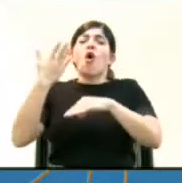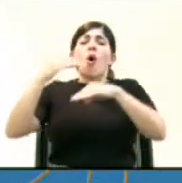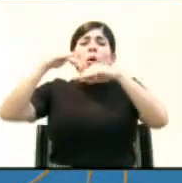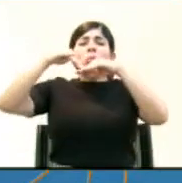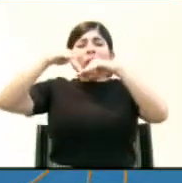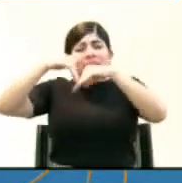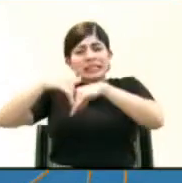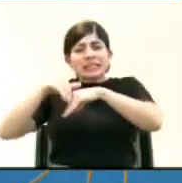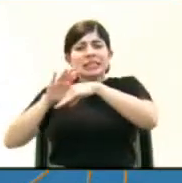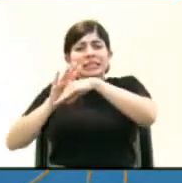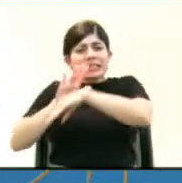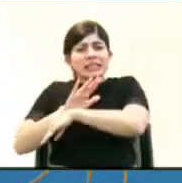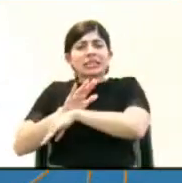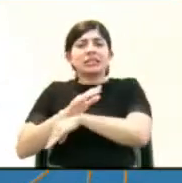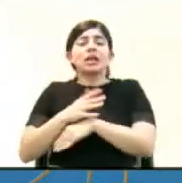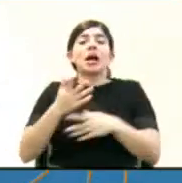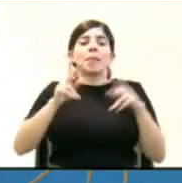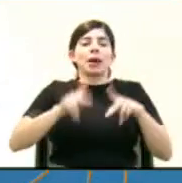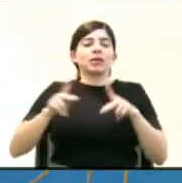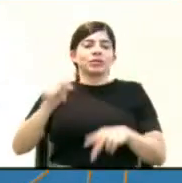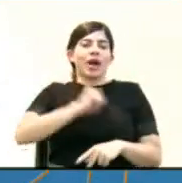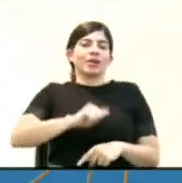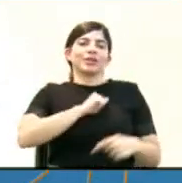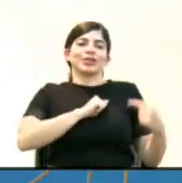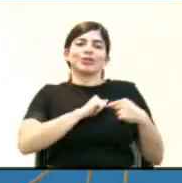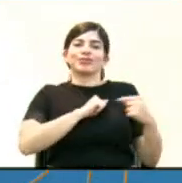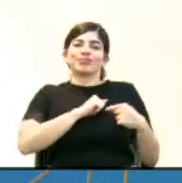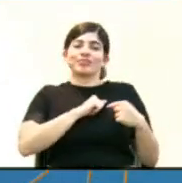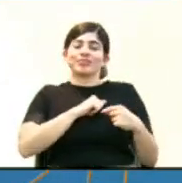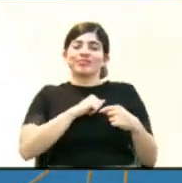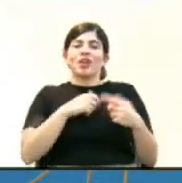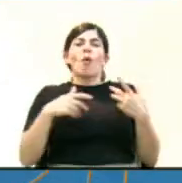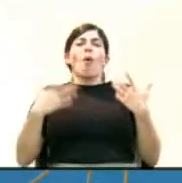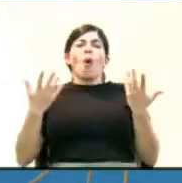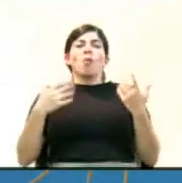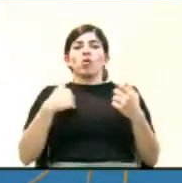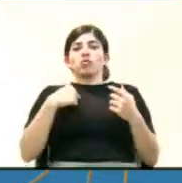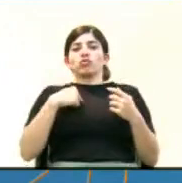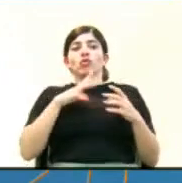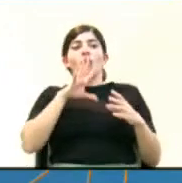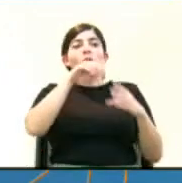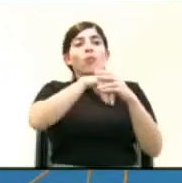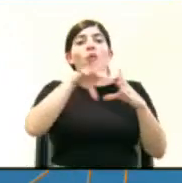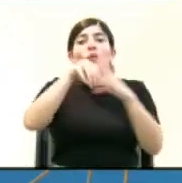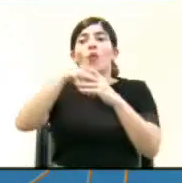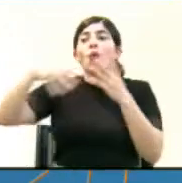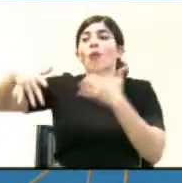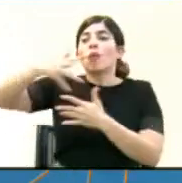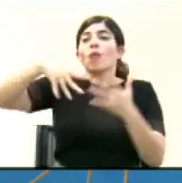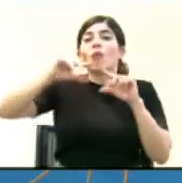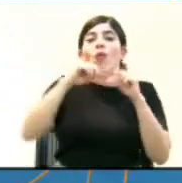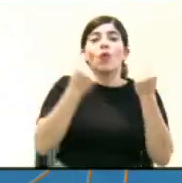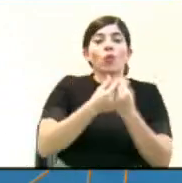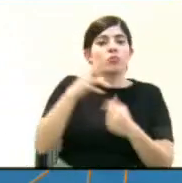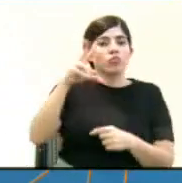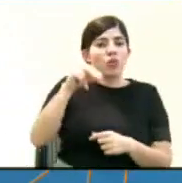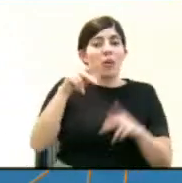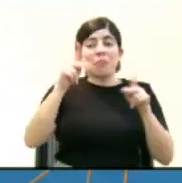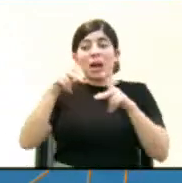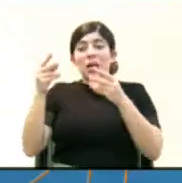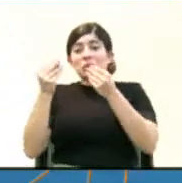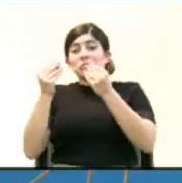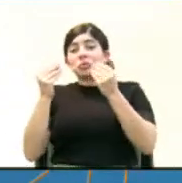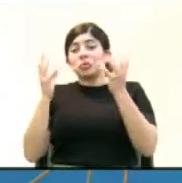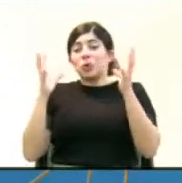Ese comportamiento ya todos lo conocemos, es no meternos en grupos masivos, no tener